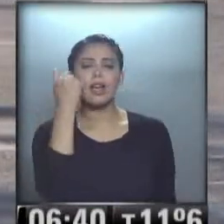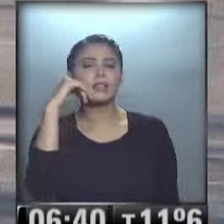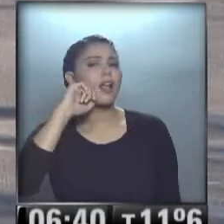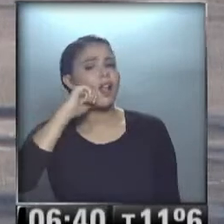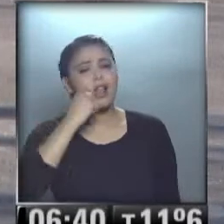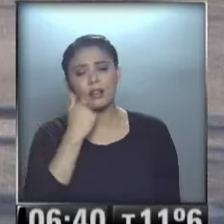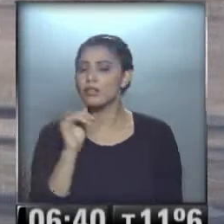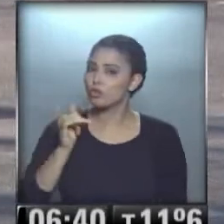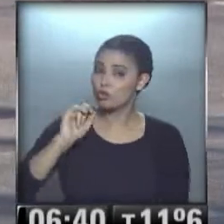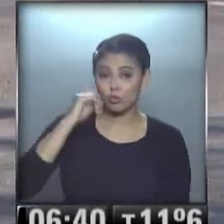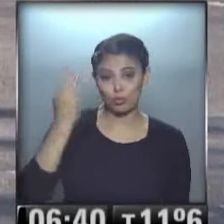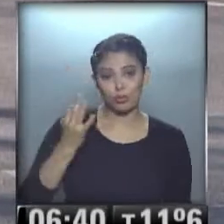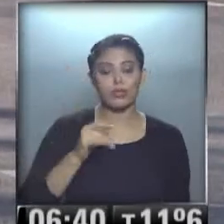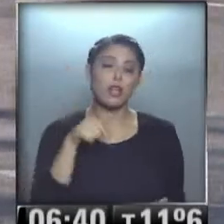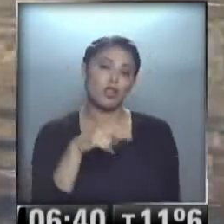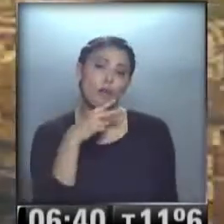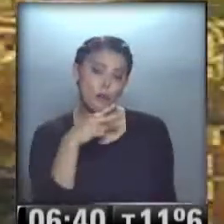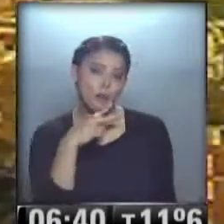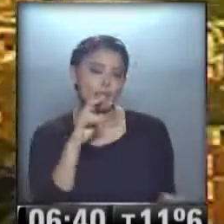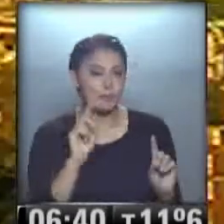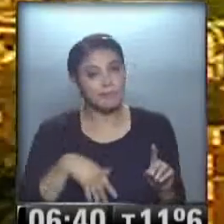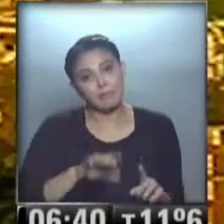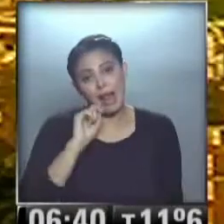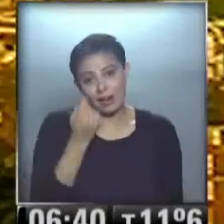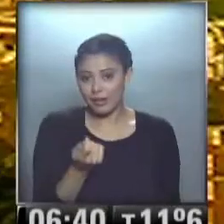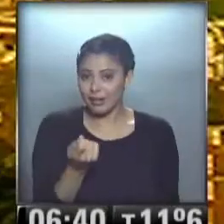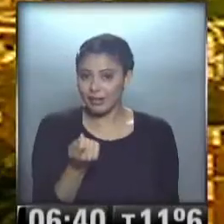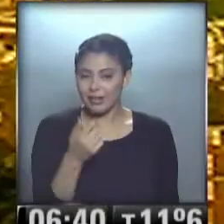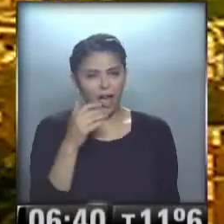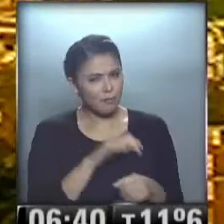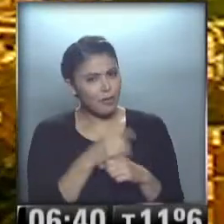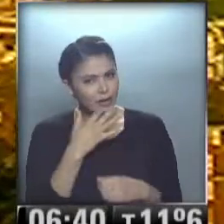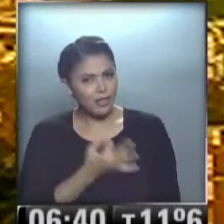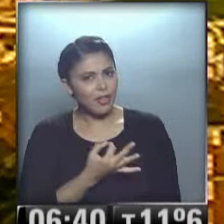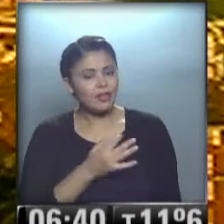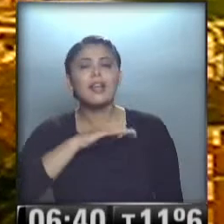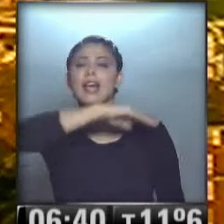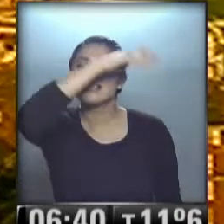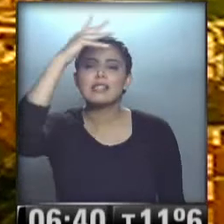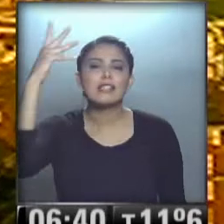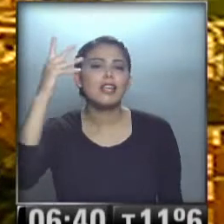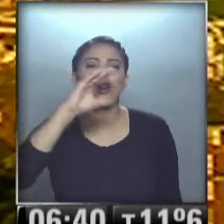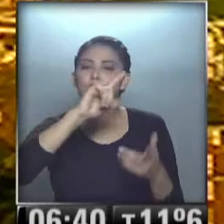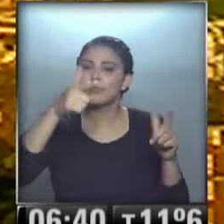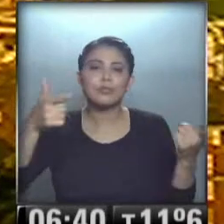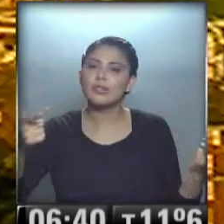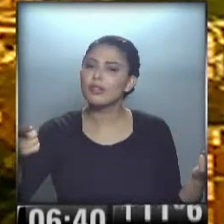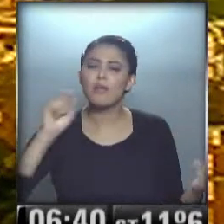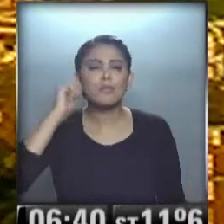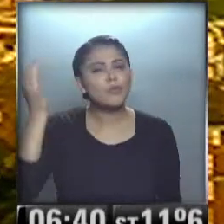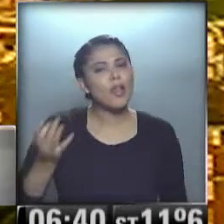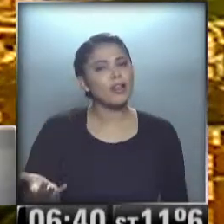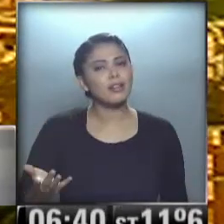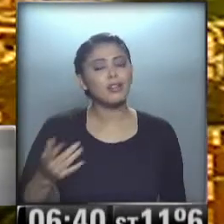está buenísima. Y el hecho que sea viernes la hace más linda todavía, ¿no es cierto, amigos? El cielo está clarísimo, despejado, muy lindo.